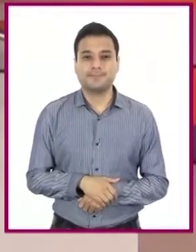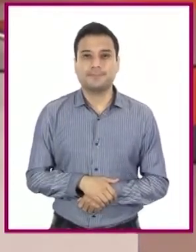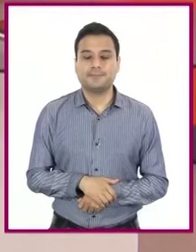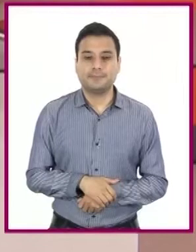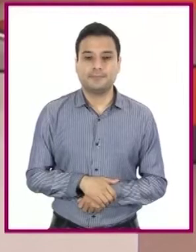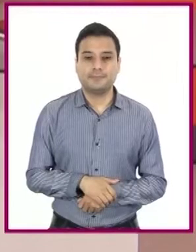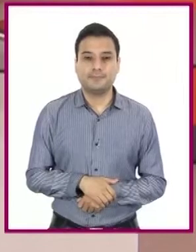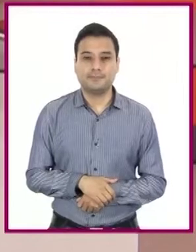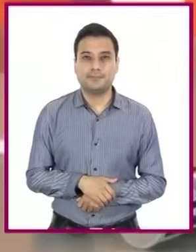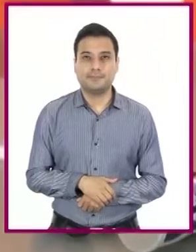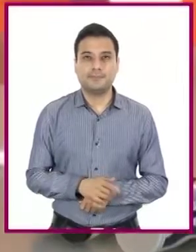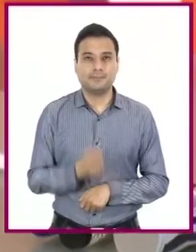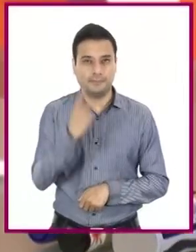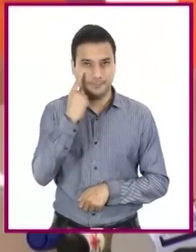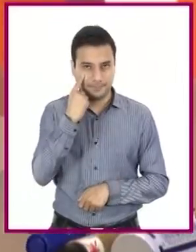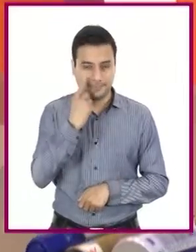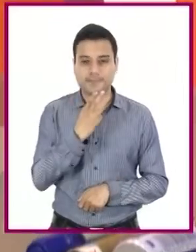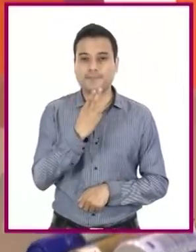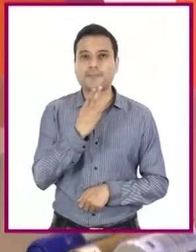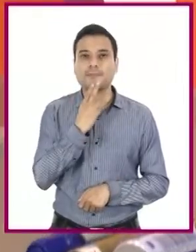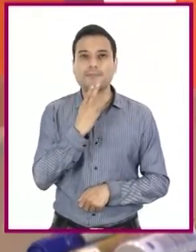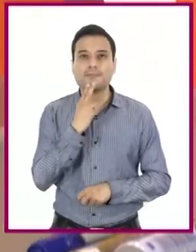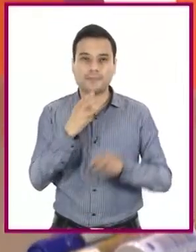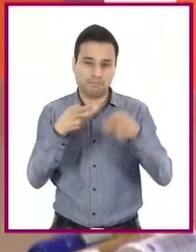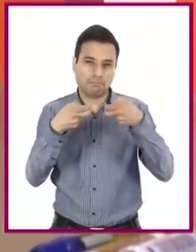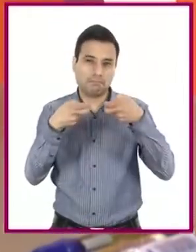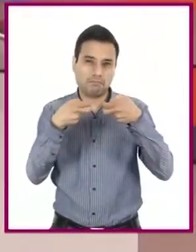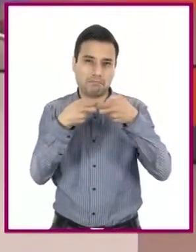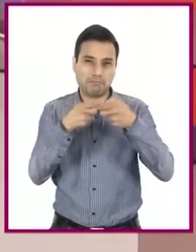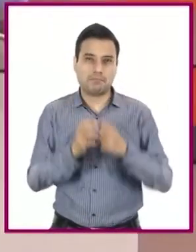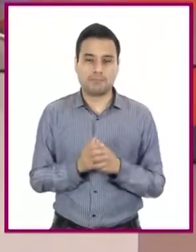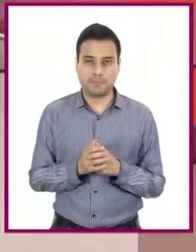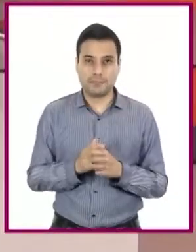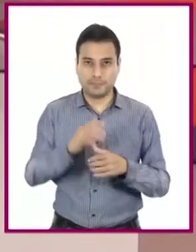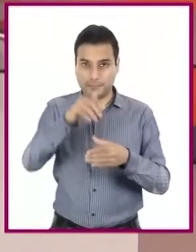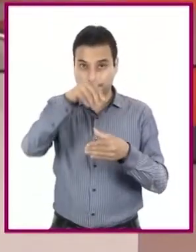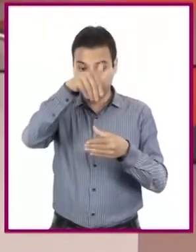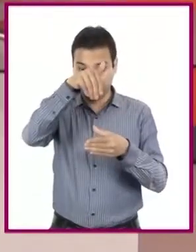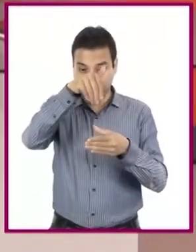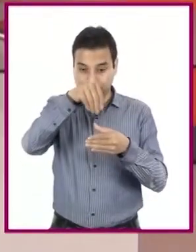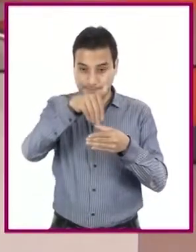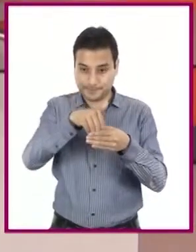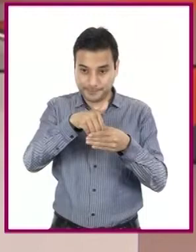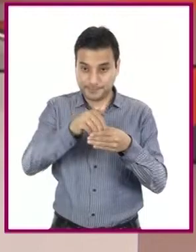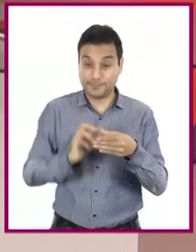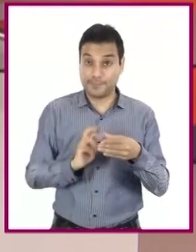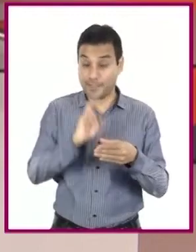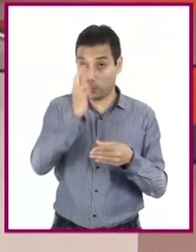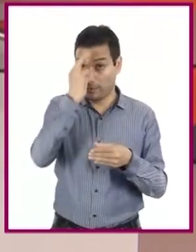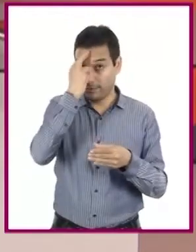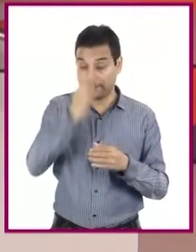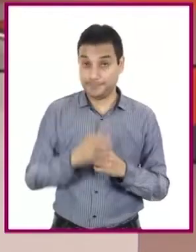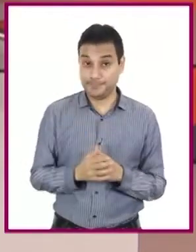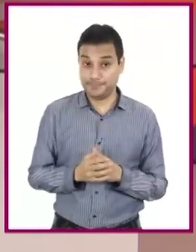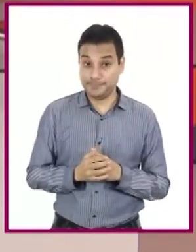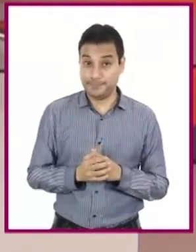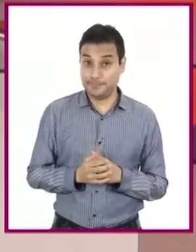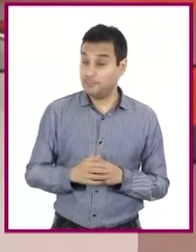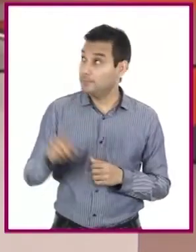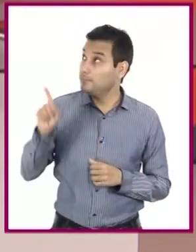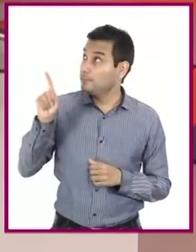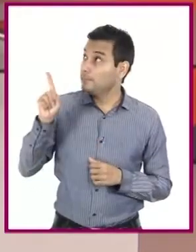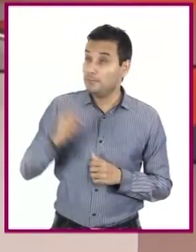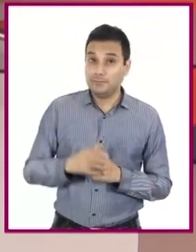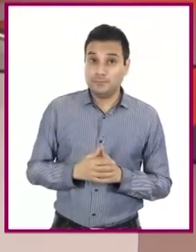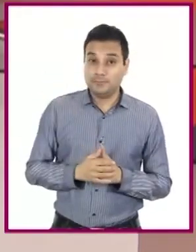puedo utilizar este, ¿verdad? Exactamente. Recuerden que estos materiales,